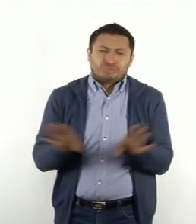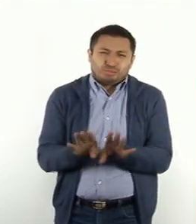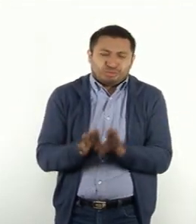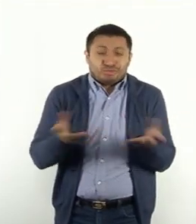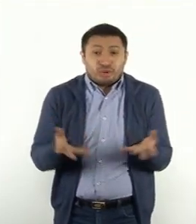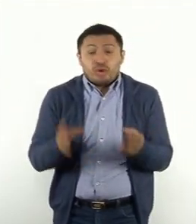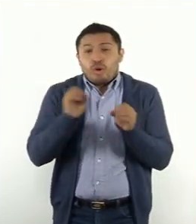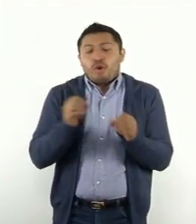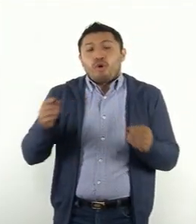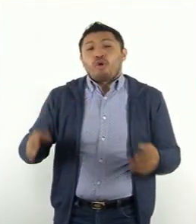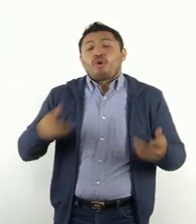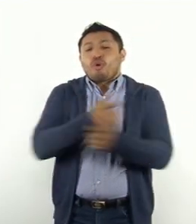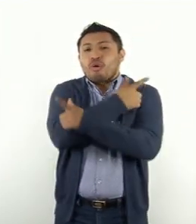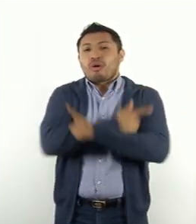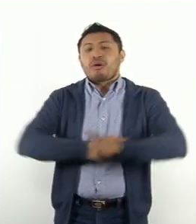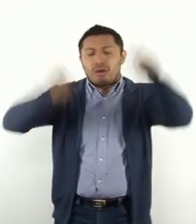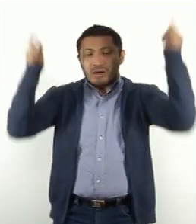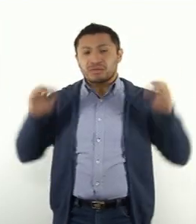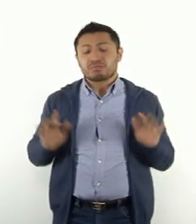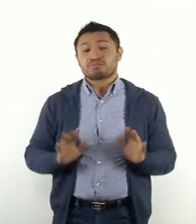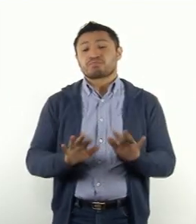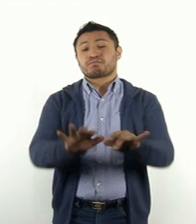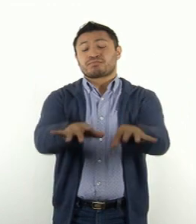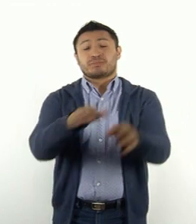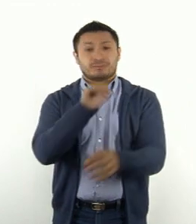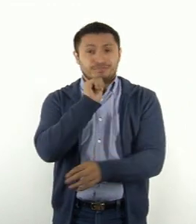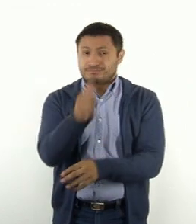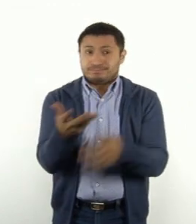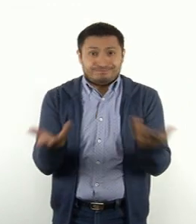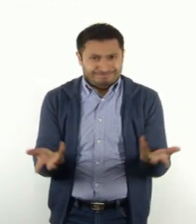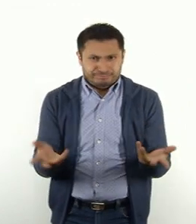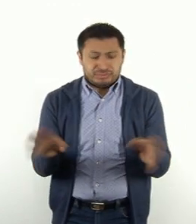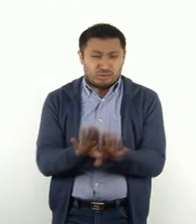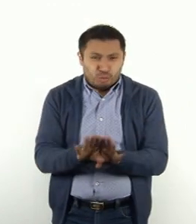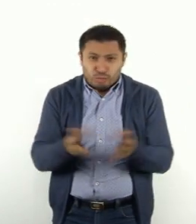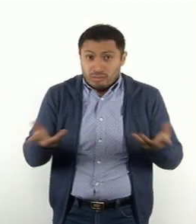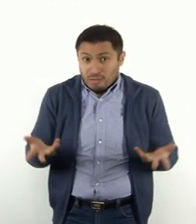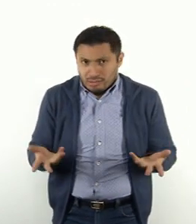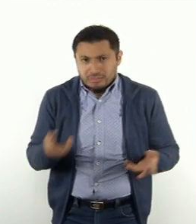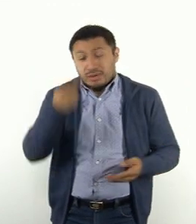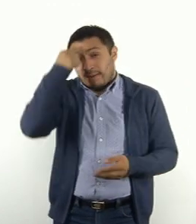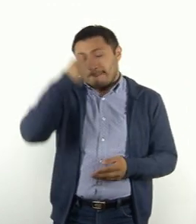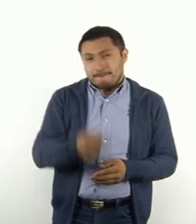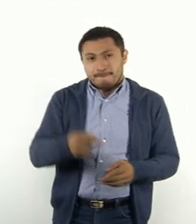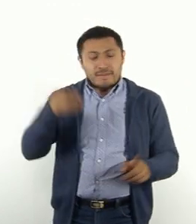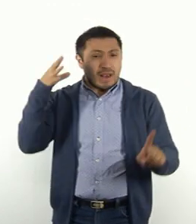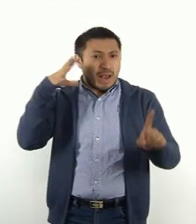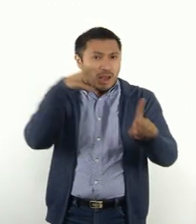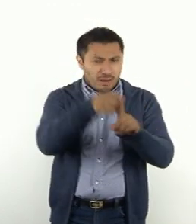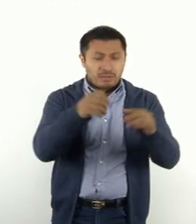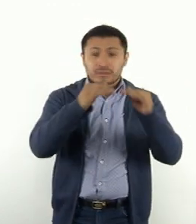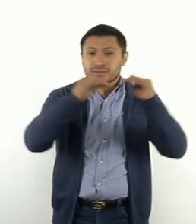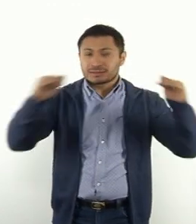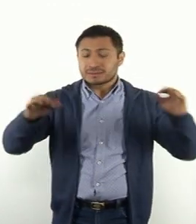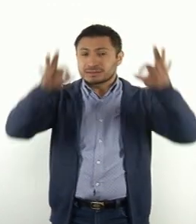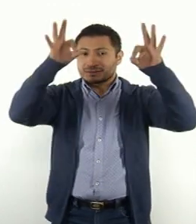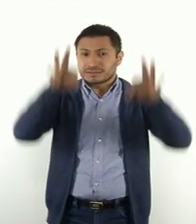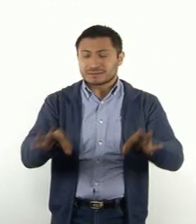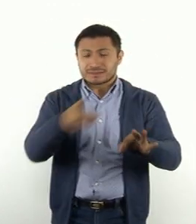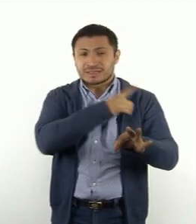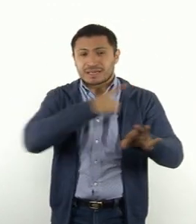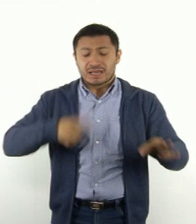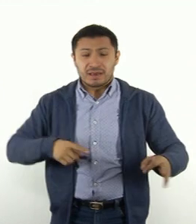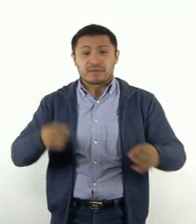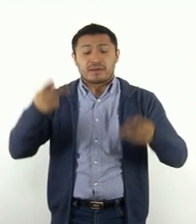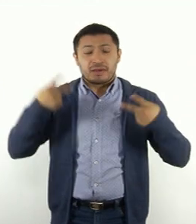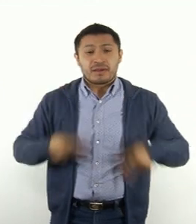un territorio? No, para nada. Para que la democracia sea plena, debe haber voces diferentes e